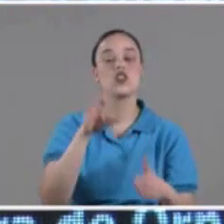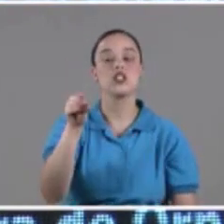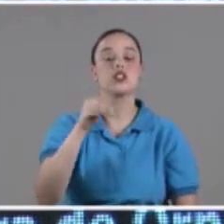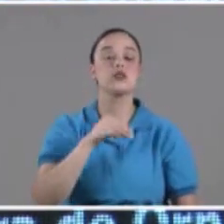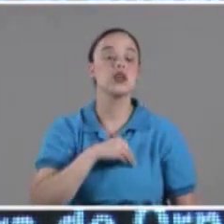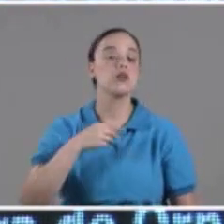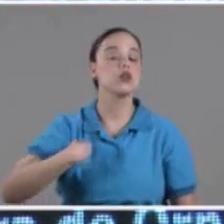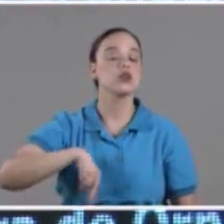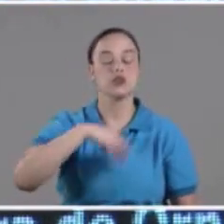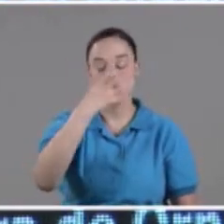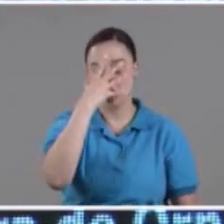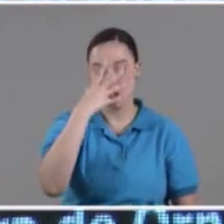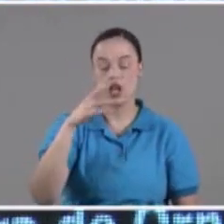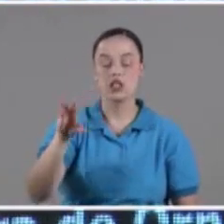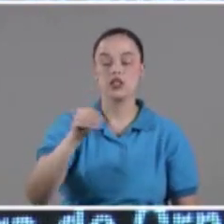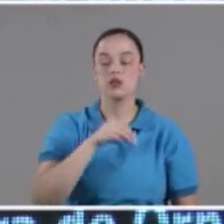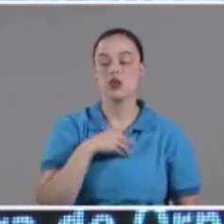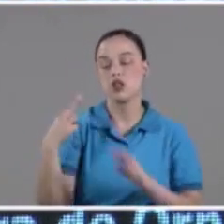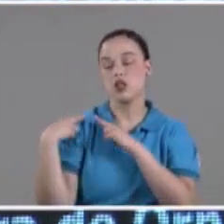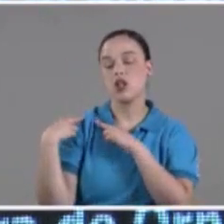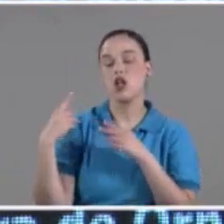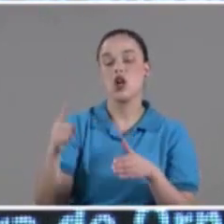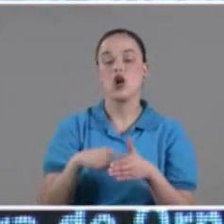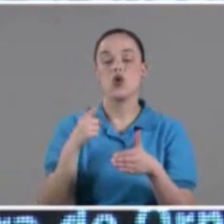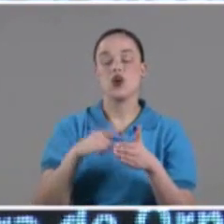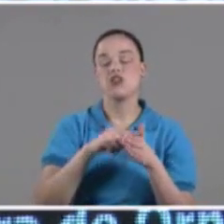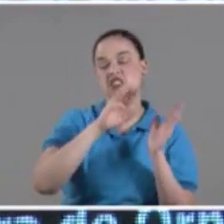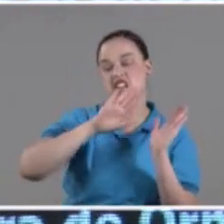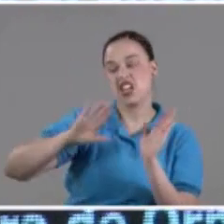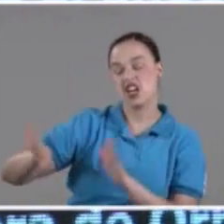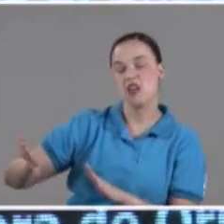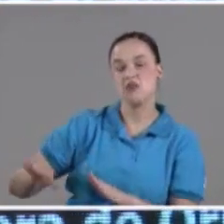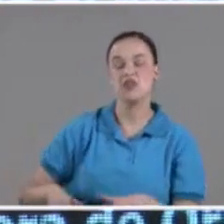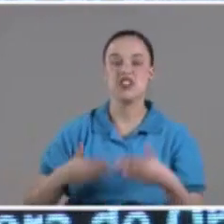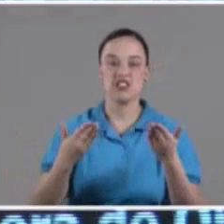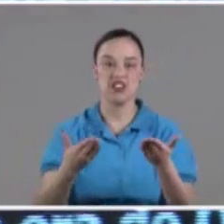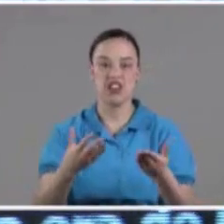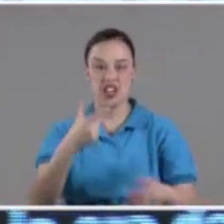cuando dejamos de echar la culpa a los demás